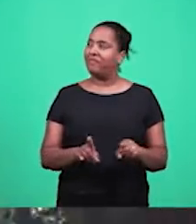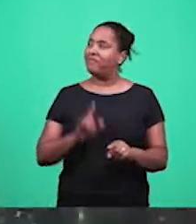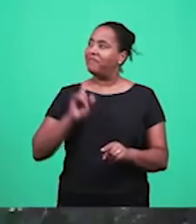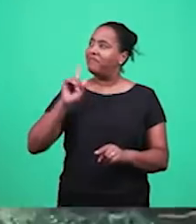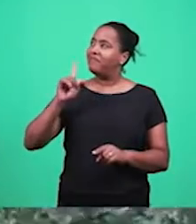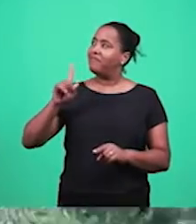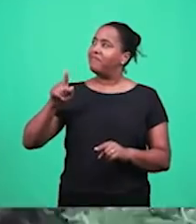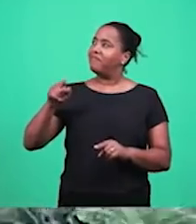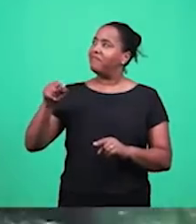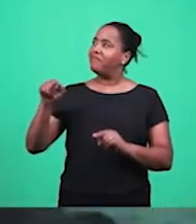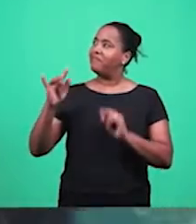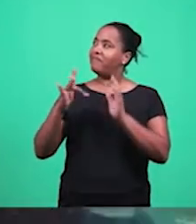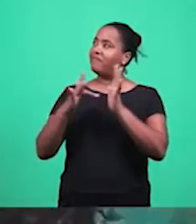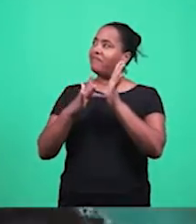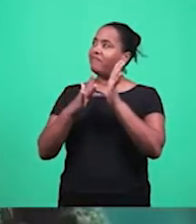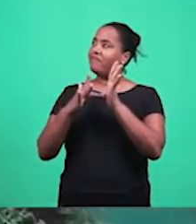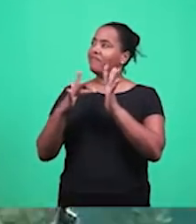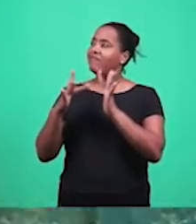s